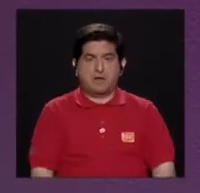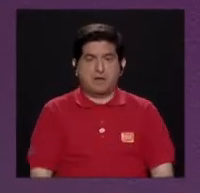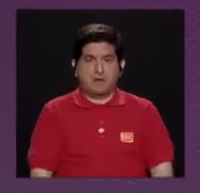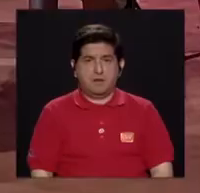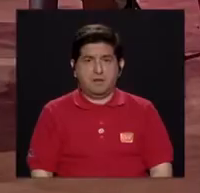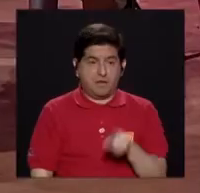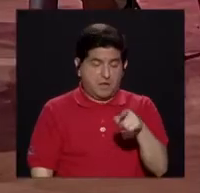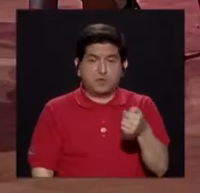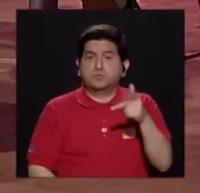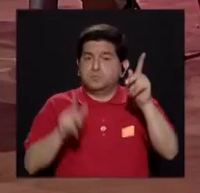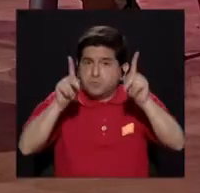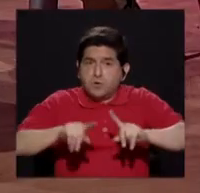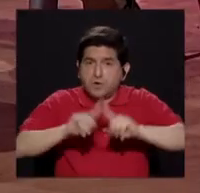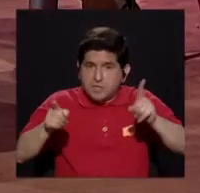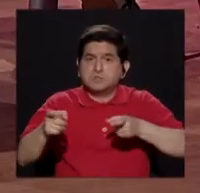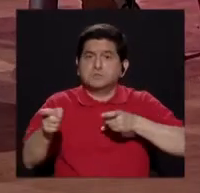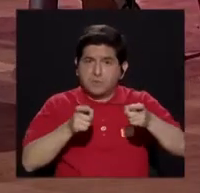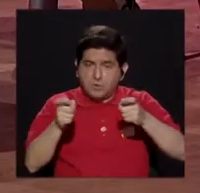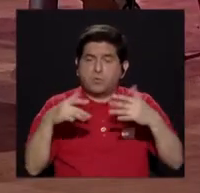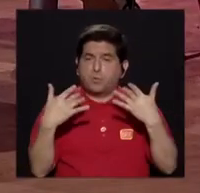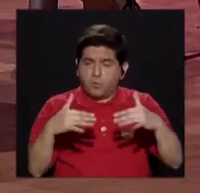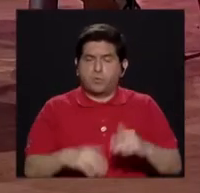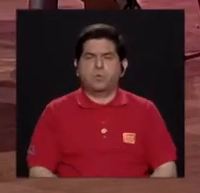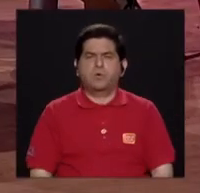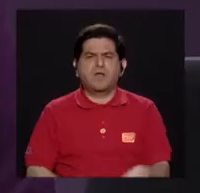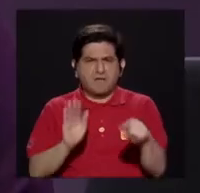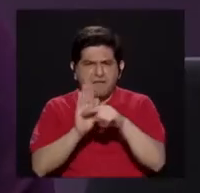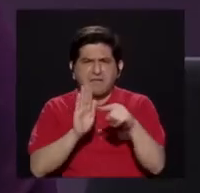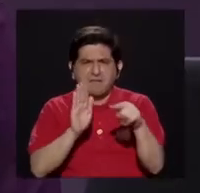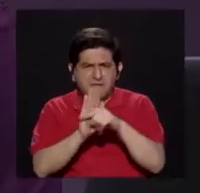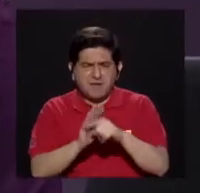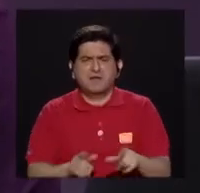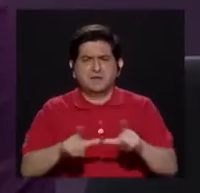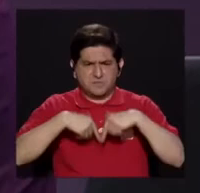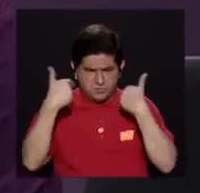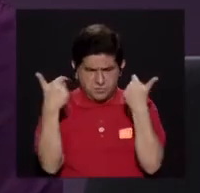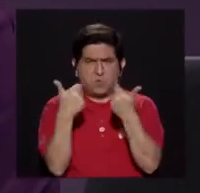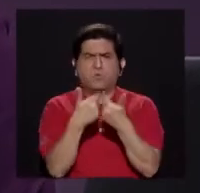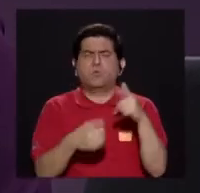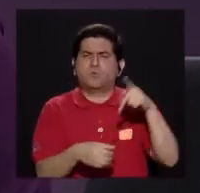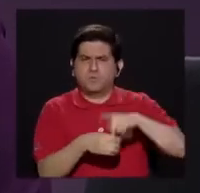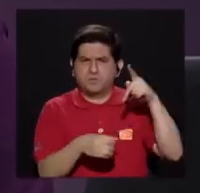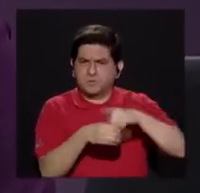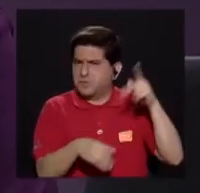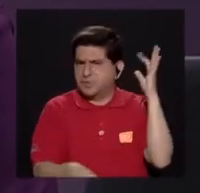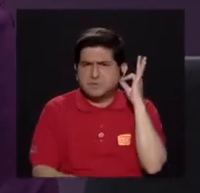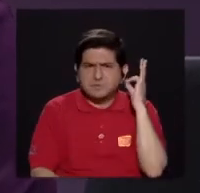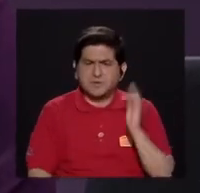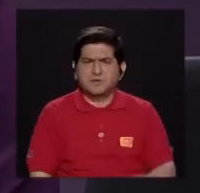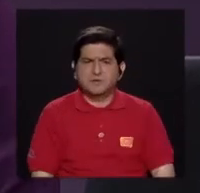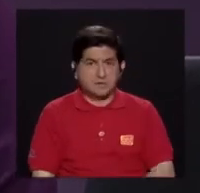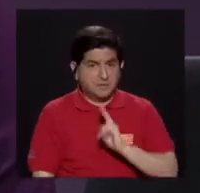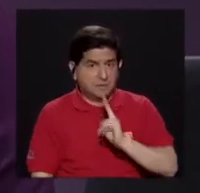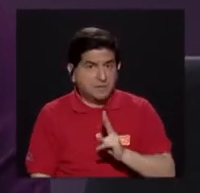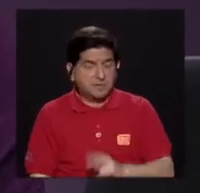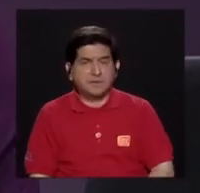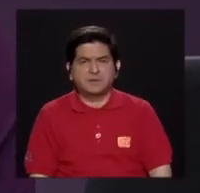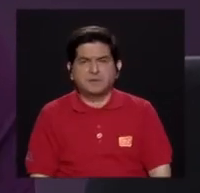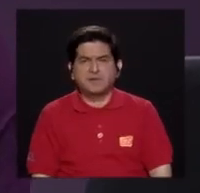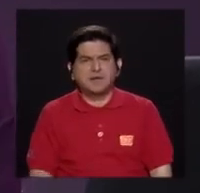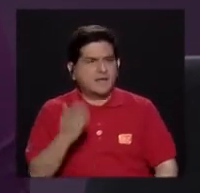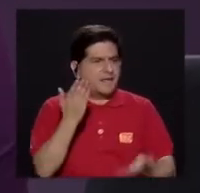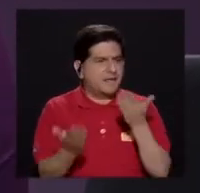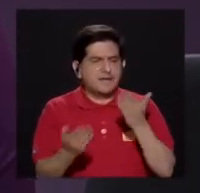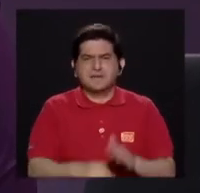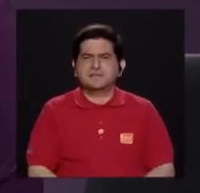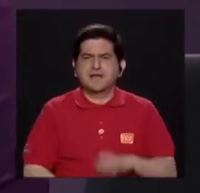pero hacen mucho, ¿verdad? Así es. Logran mucho. Además, hay una negación absoluta de esos grupos de que participen mujeres, ¿verdad? Y hay como